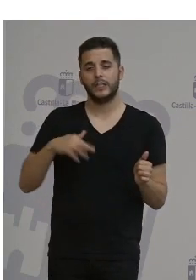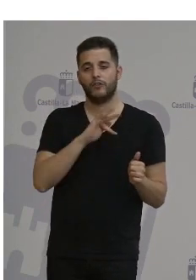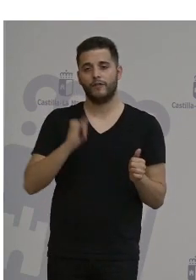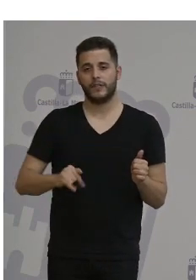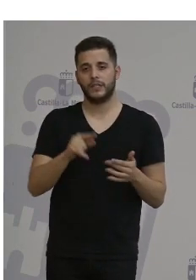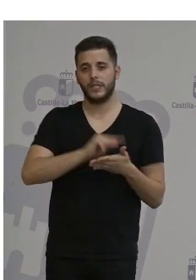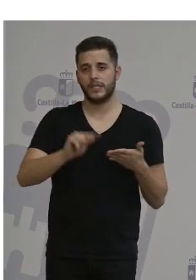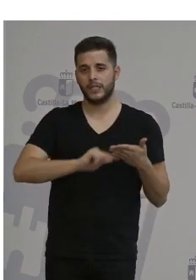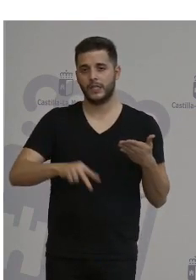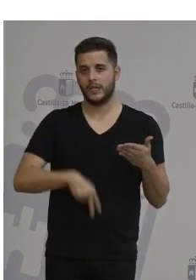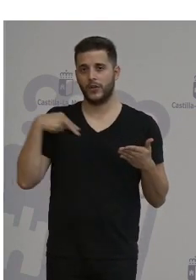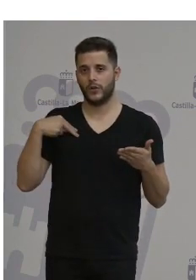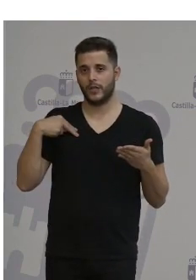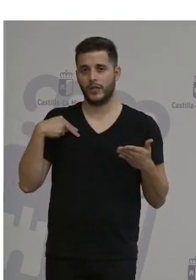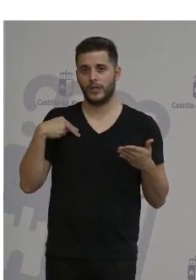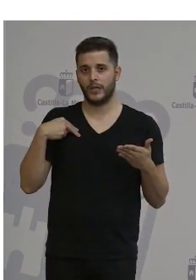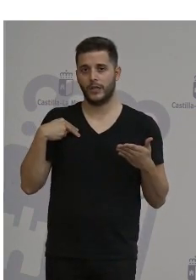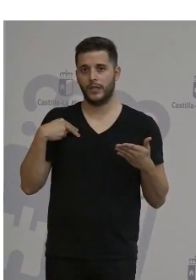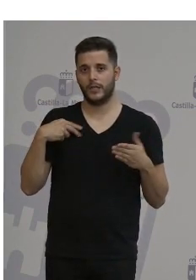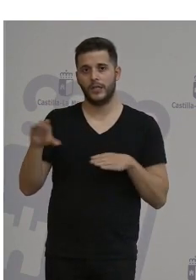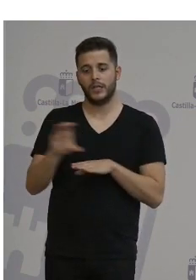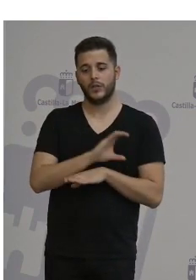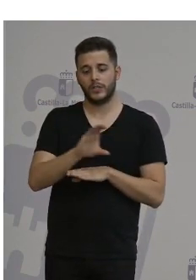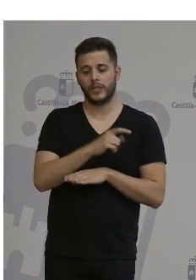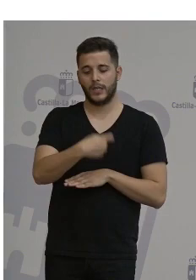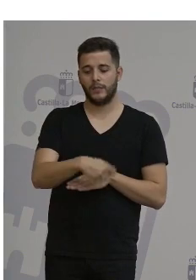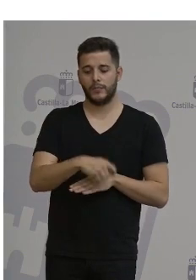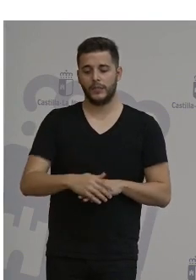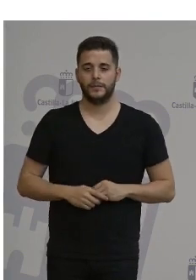secretario general de la Consejería de la Presidencia.